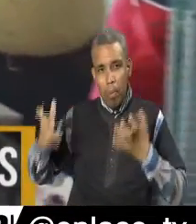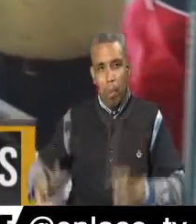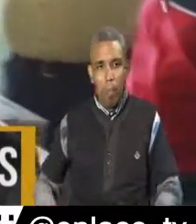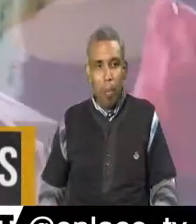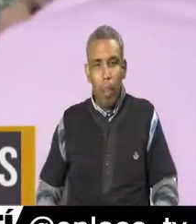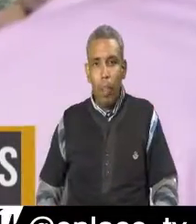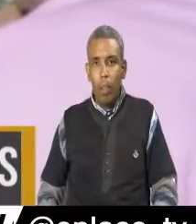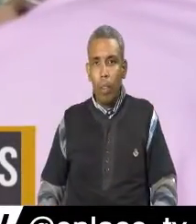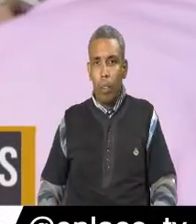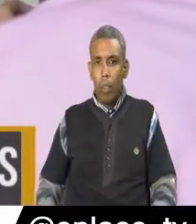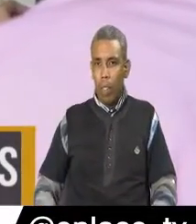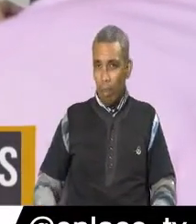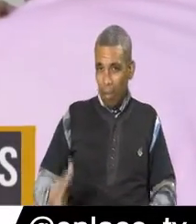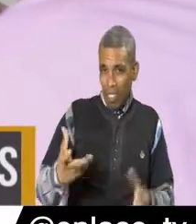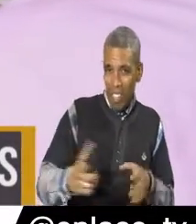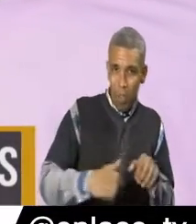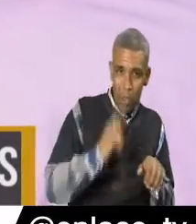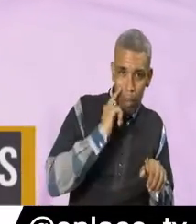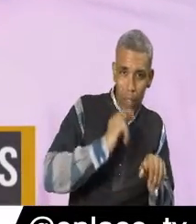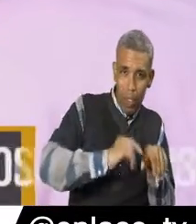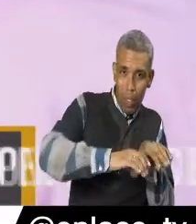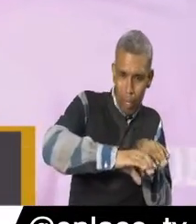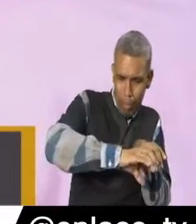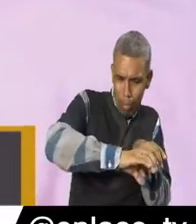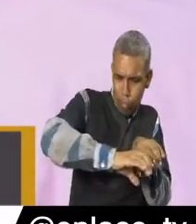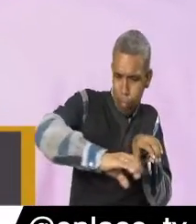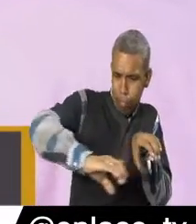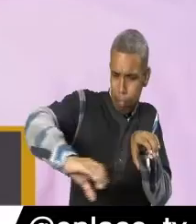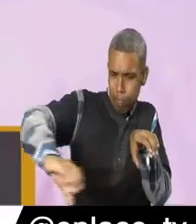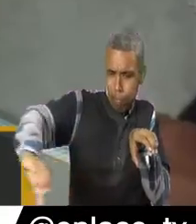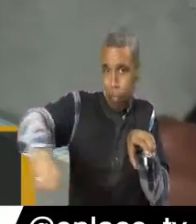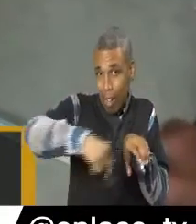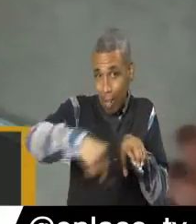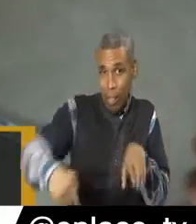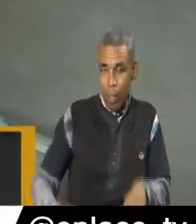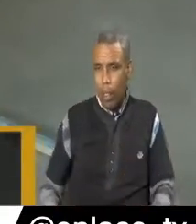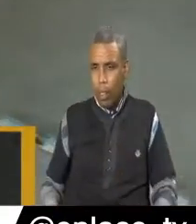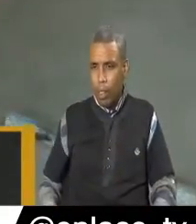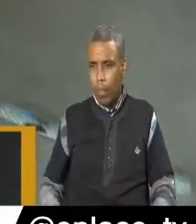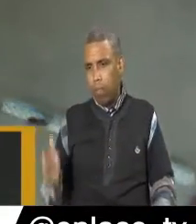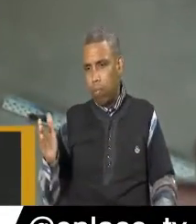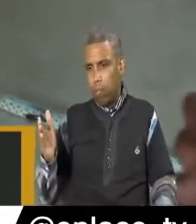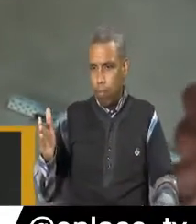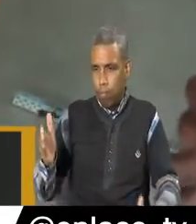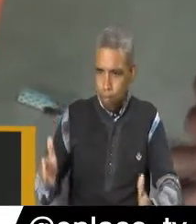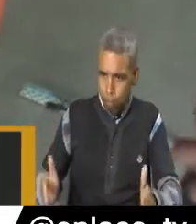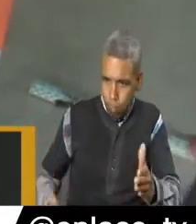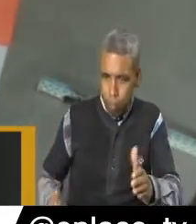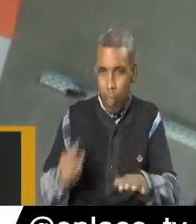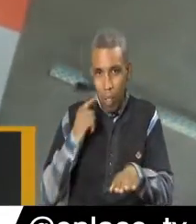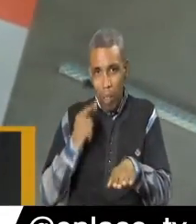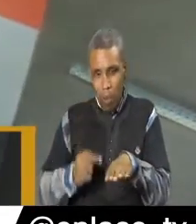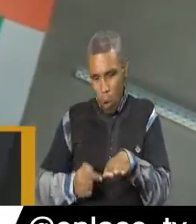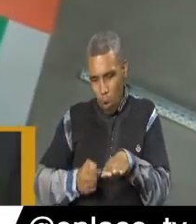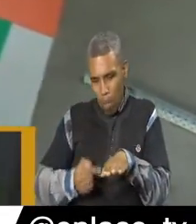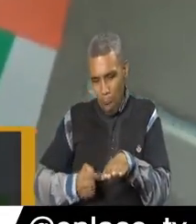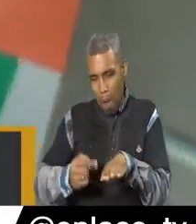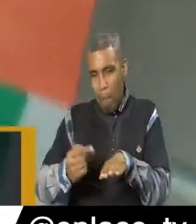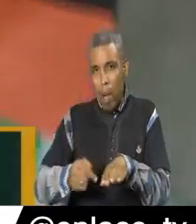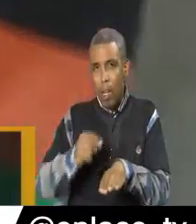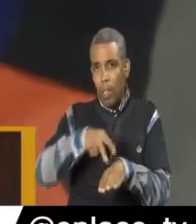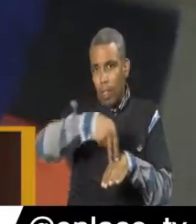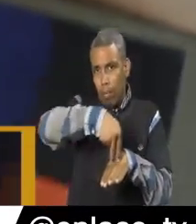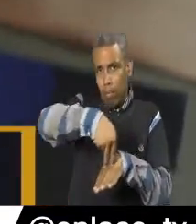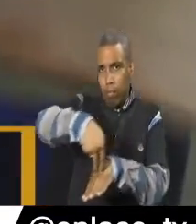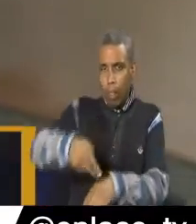Nos comprometimos de conseguírsela y esperamos que a más tardar en un mes o 45 días podamos traerla de los Estados Unidos. El alcalde nos